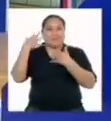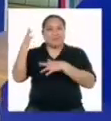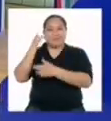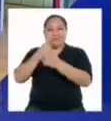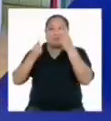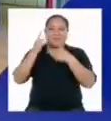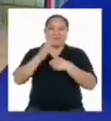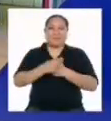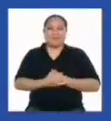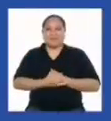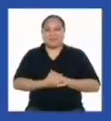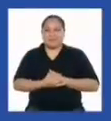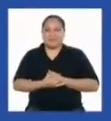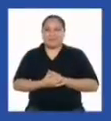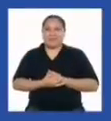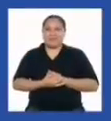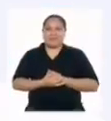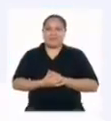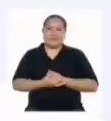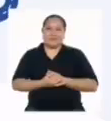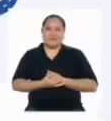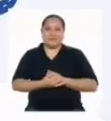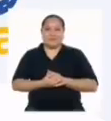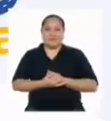¡Ya volvemos!